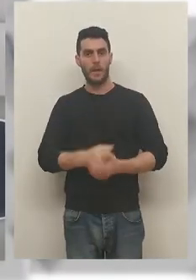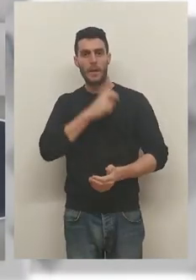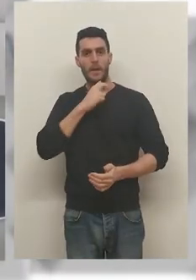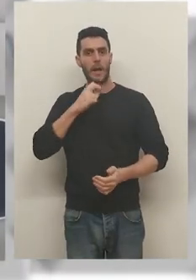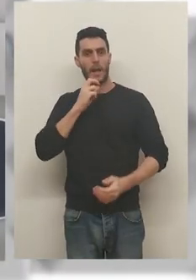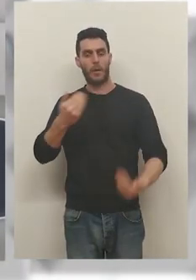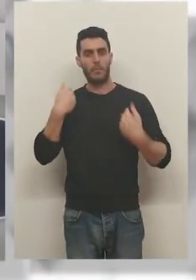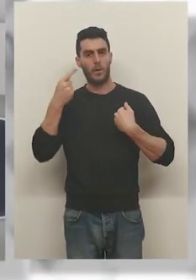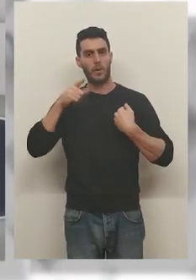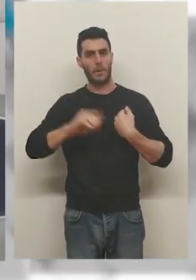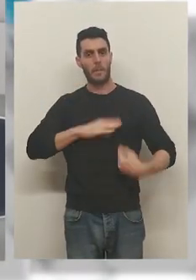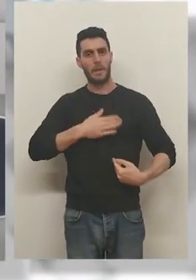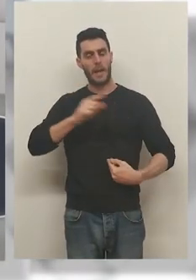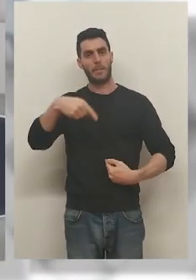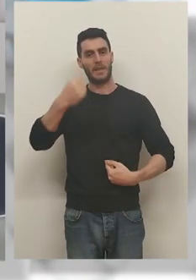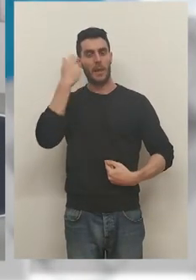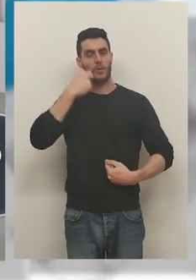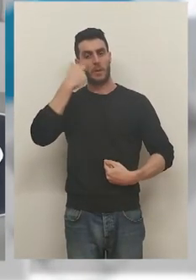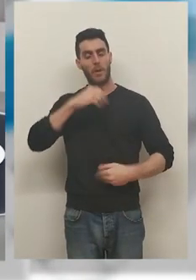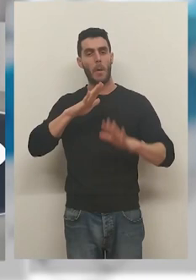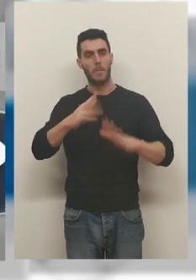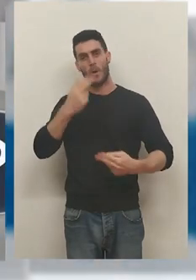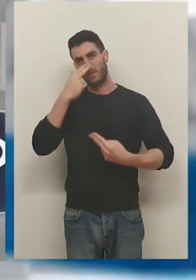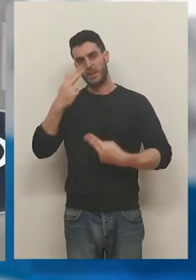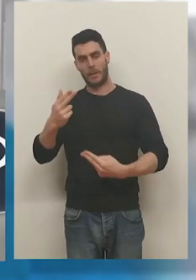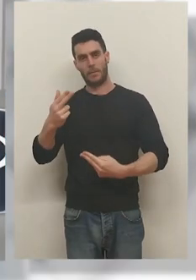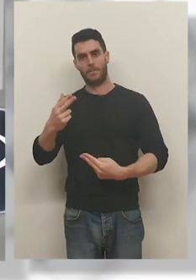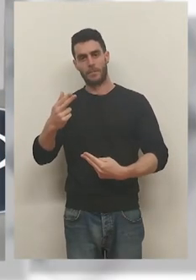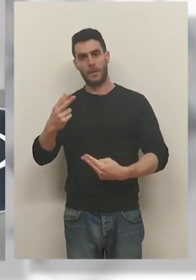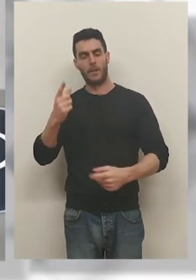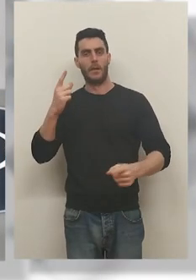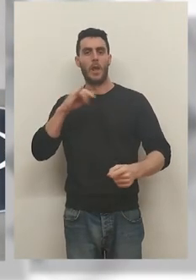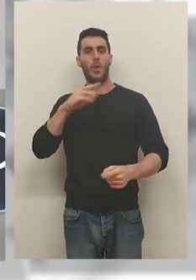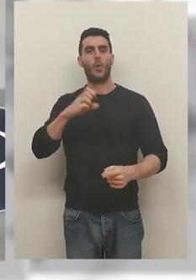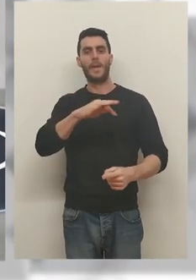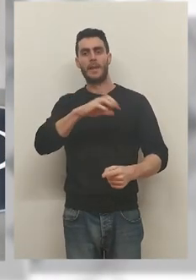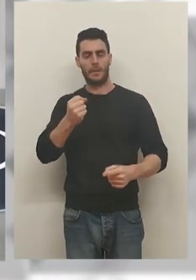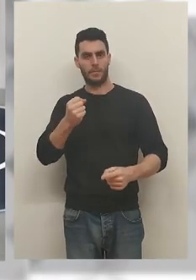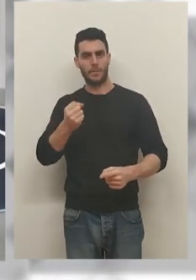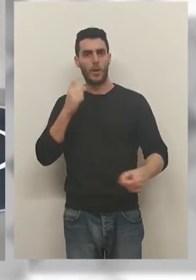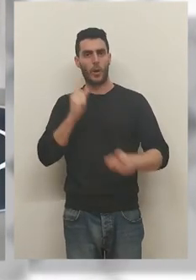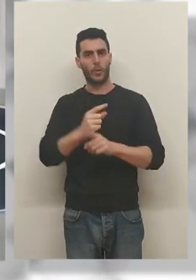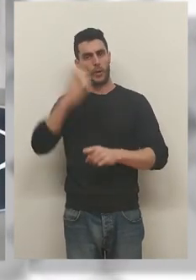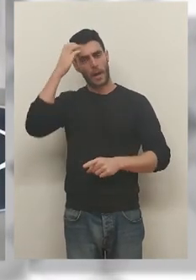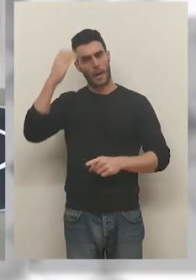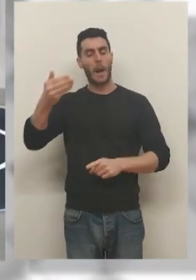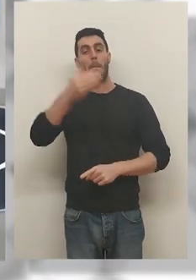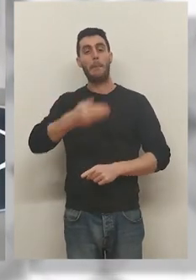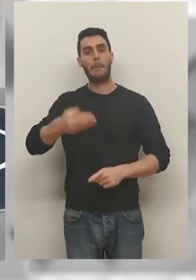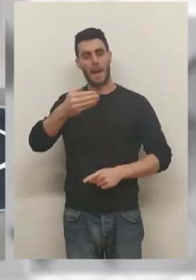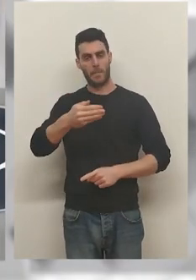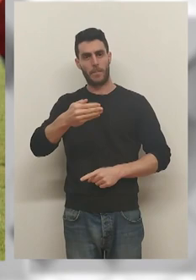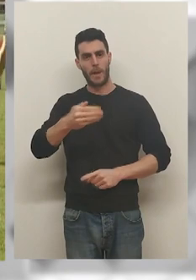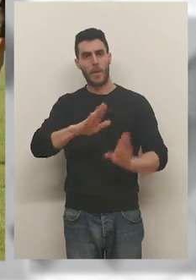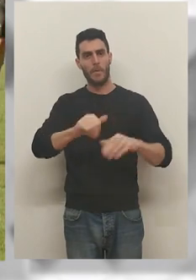el caladora por su parte también jugará pasado mañana sábado pero lo hará a domicilio Ni más ni menos que en su dieta y ante la Real Sociedad